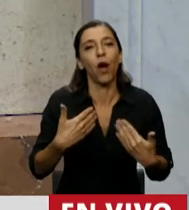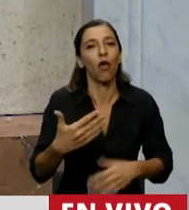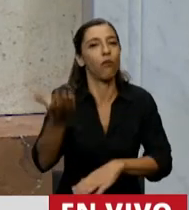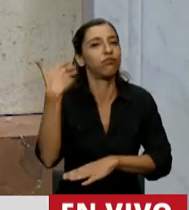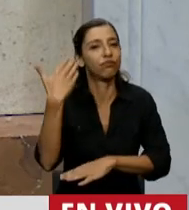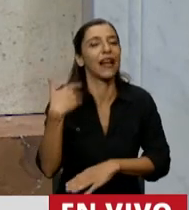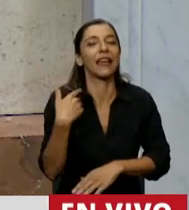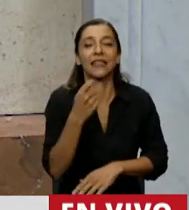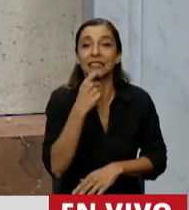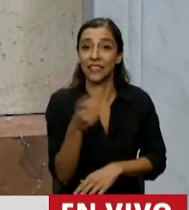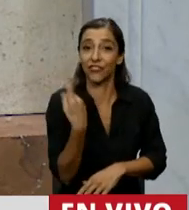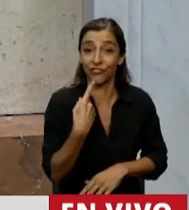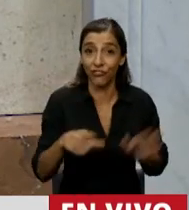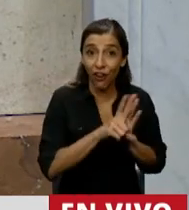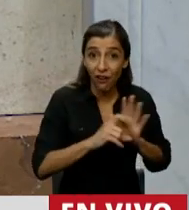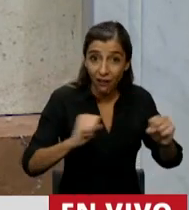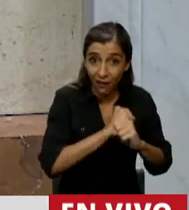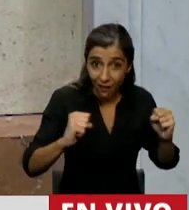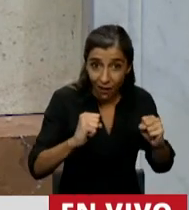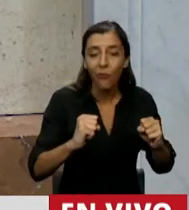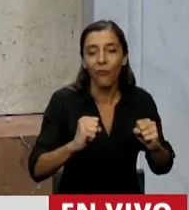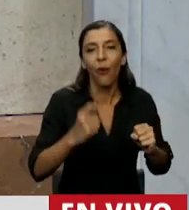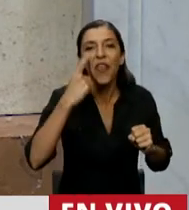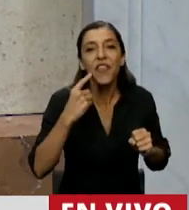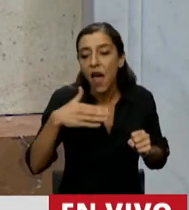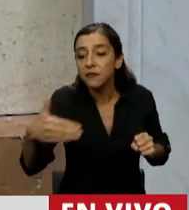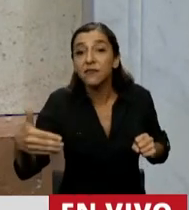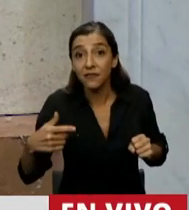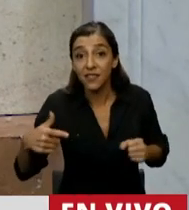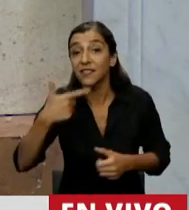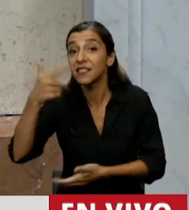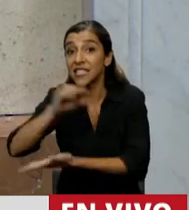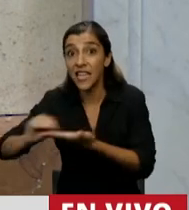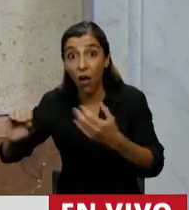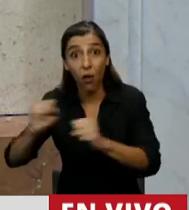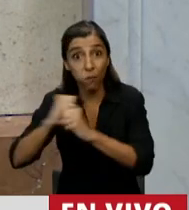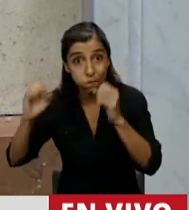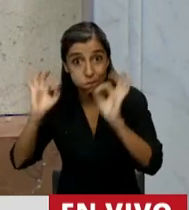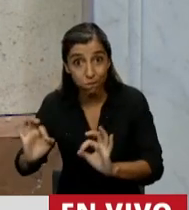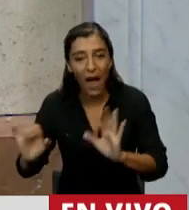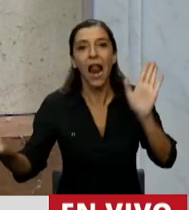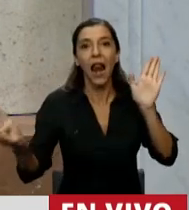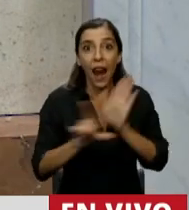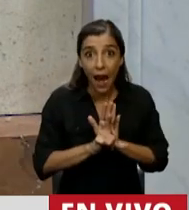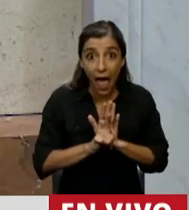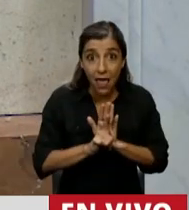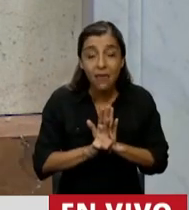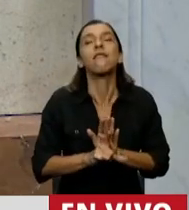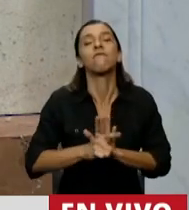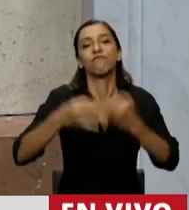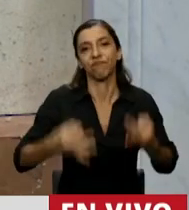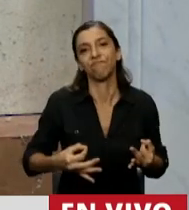que si hoy le damos media sanción a esta ley y en unos pocos días el Senado la convierte en ley, la Argentina,